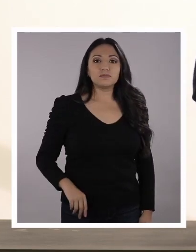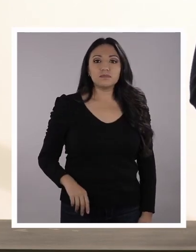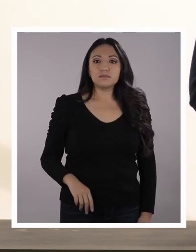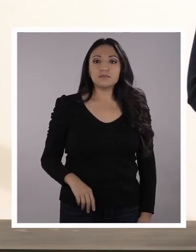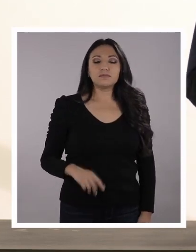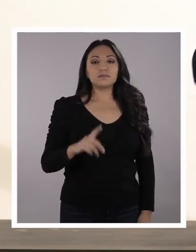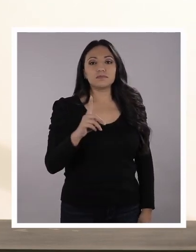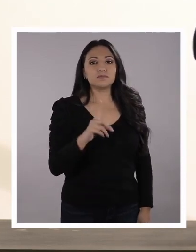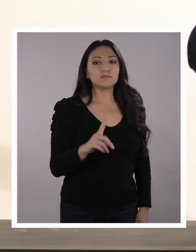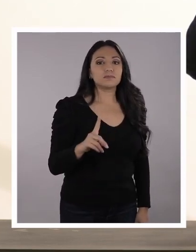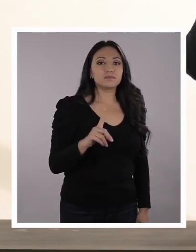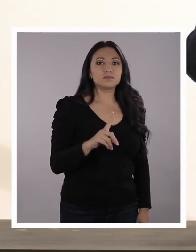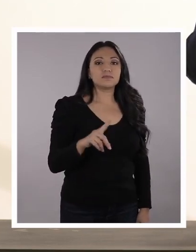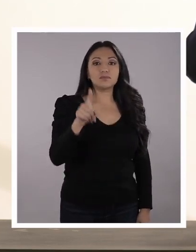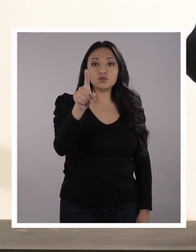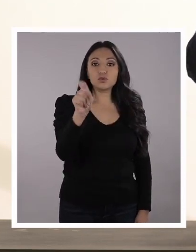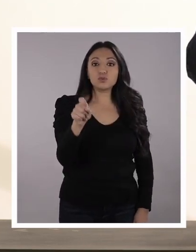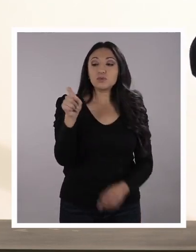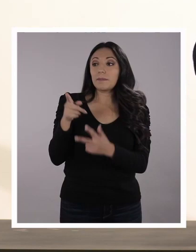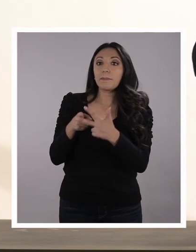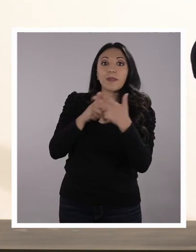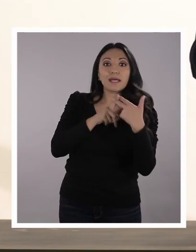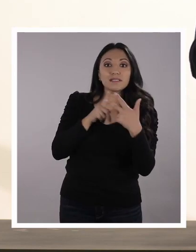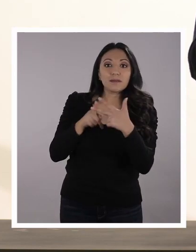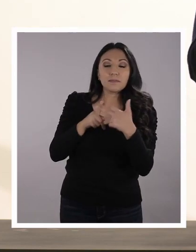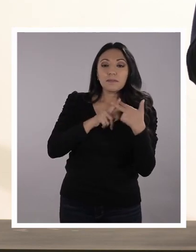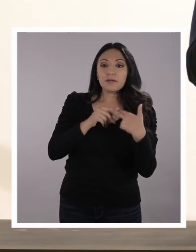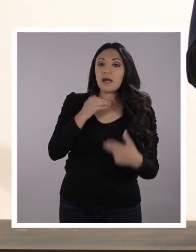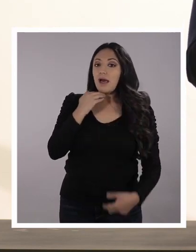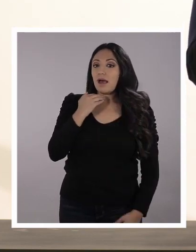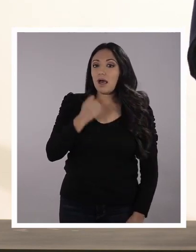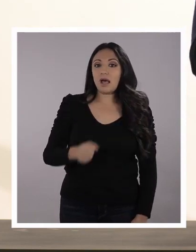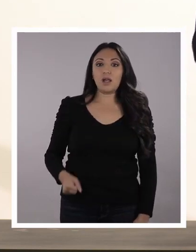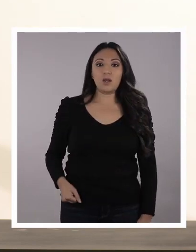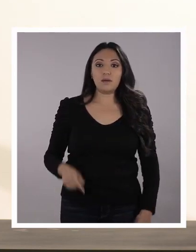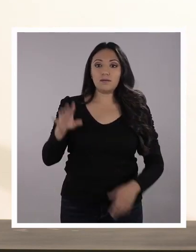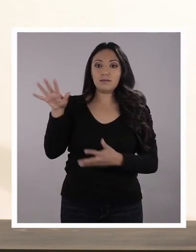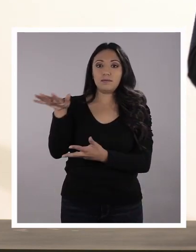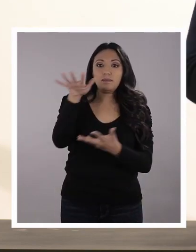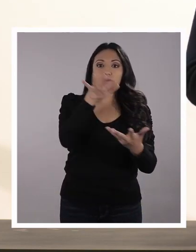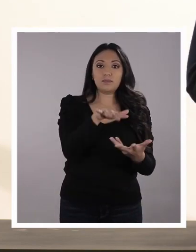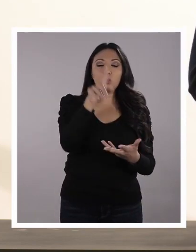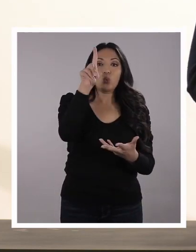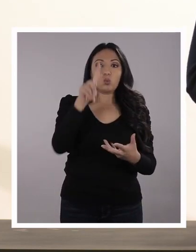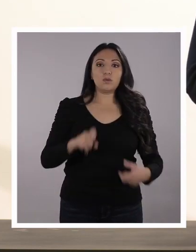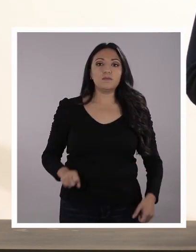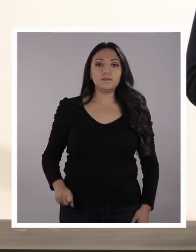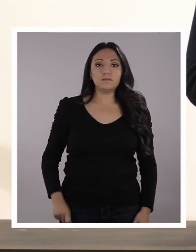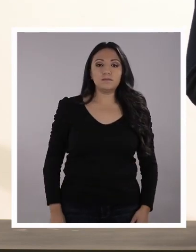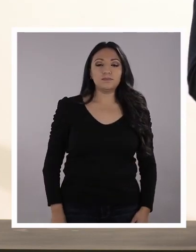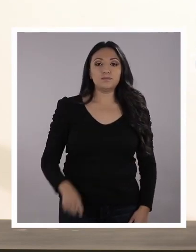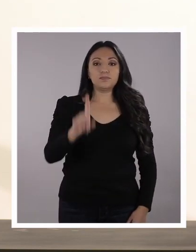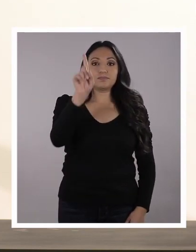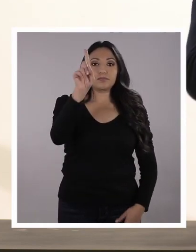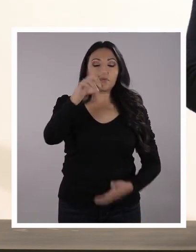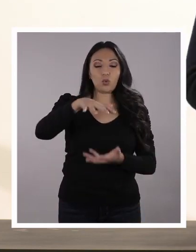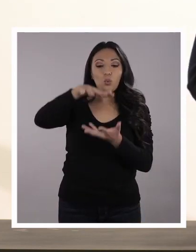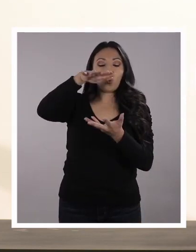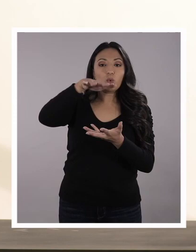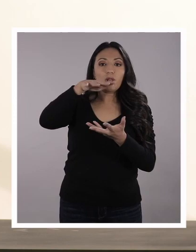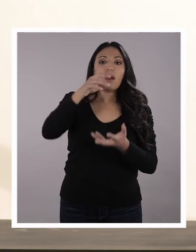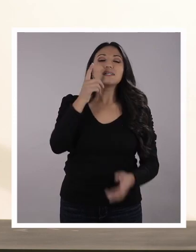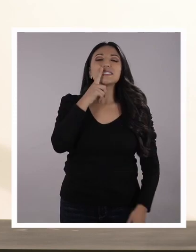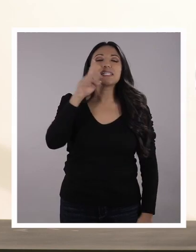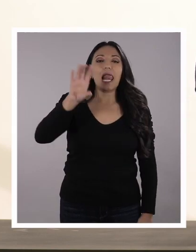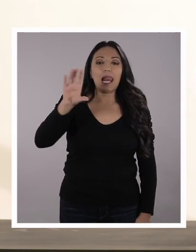segundito. De un kilo. Usted en casa puede pedir prestado algo a la mamá, al papá, y lo vamos a medir. Listo, vamos Tengo a pesar. Un kilo de sal.